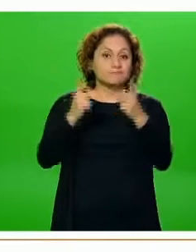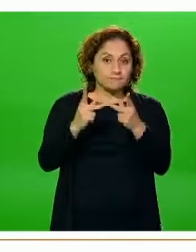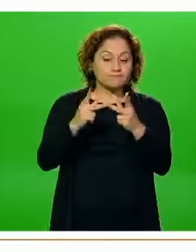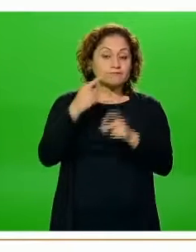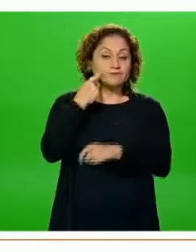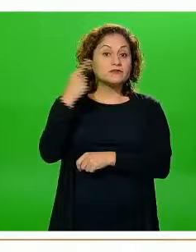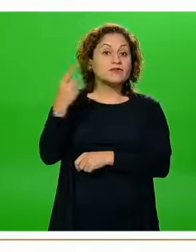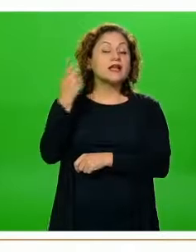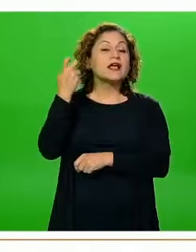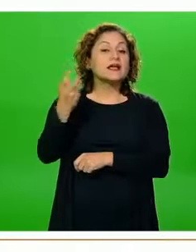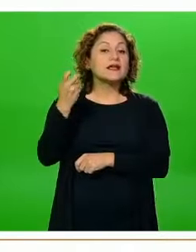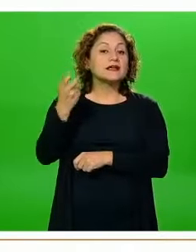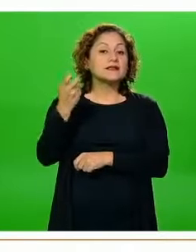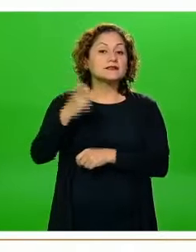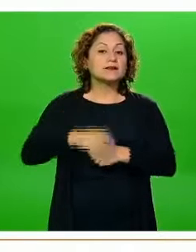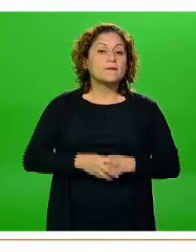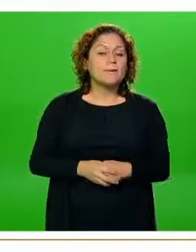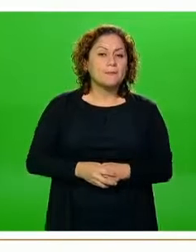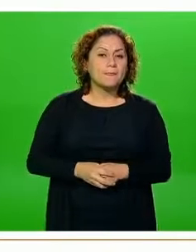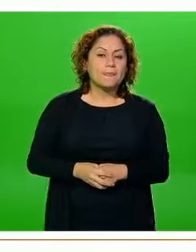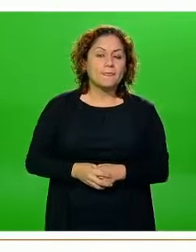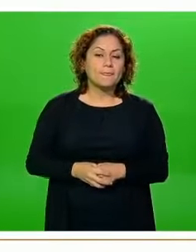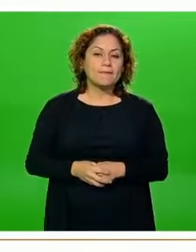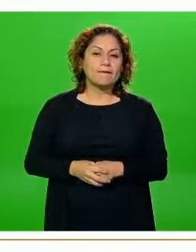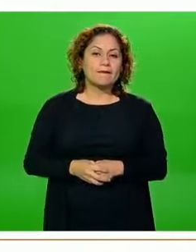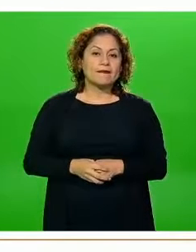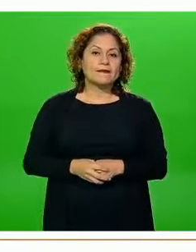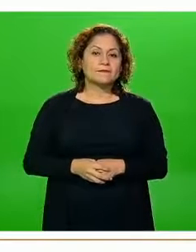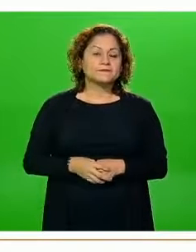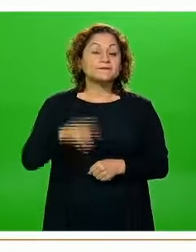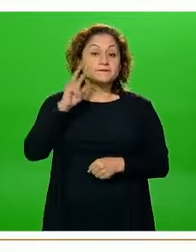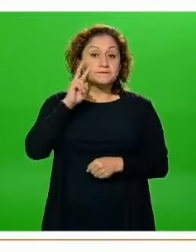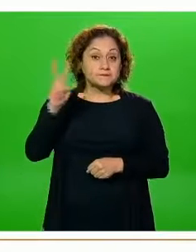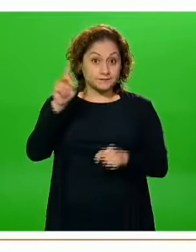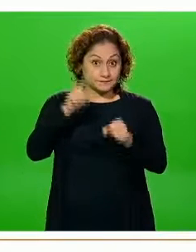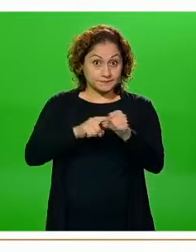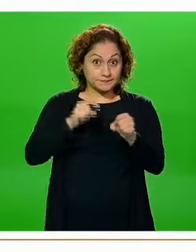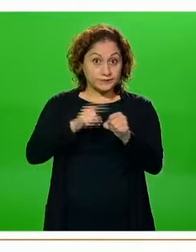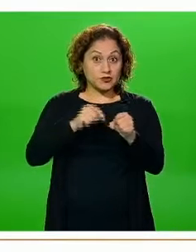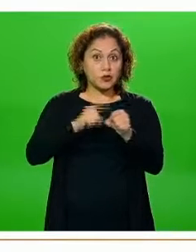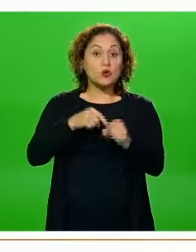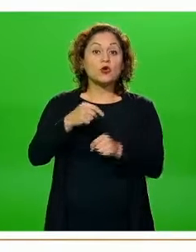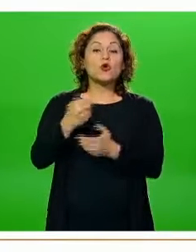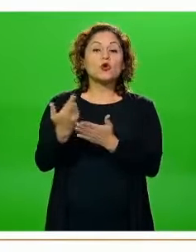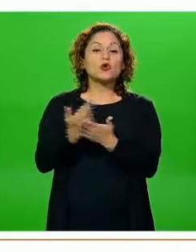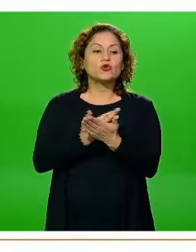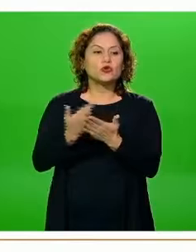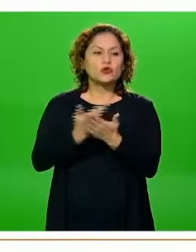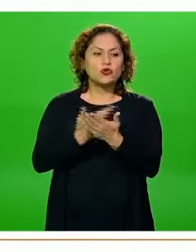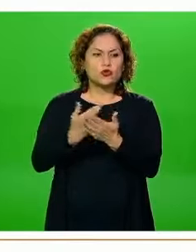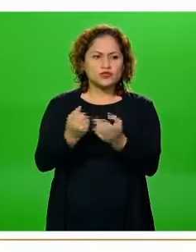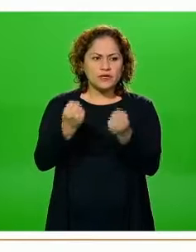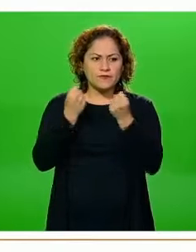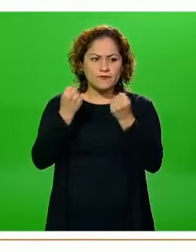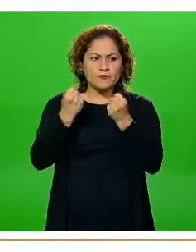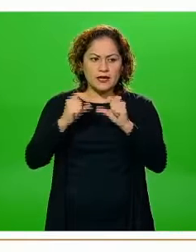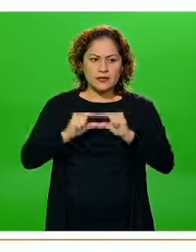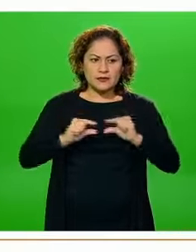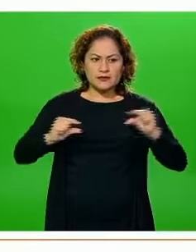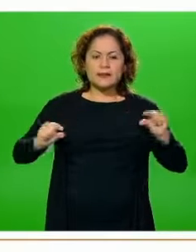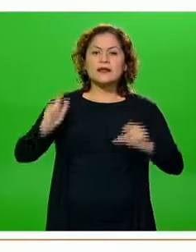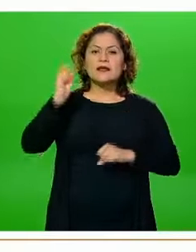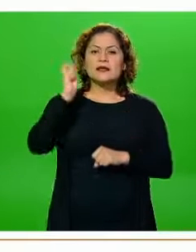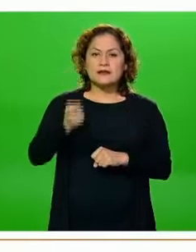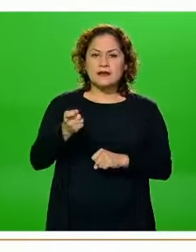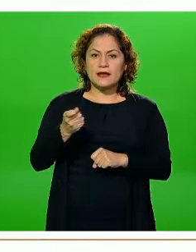los casos, vemos ahí abajo una línea en color rosa mexicano, el cual en las últimas